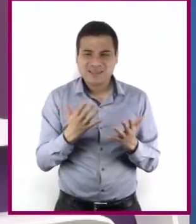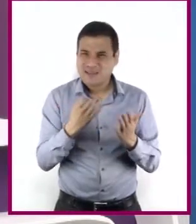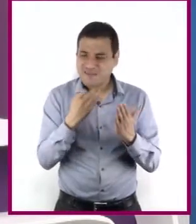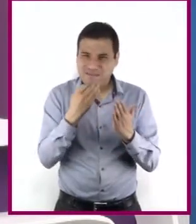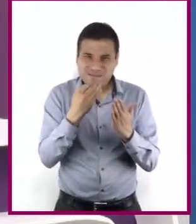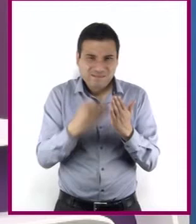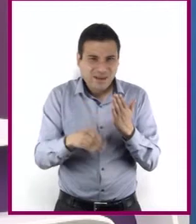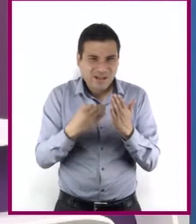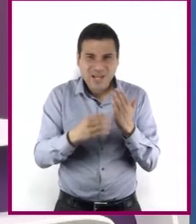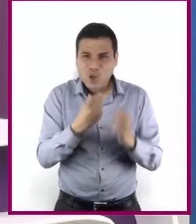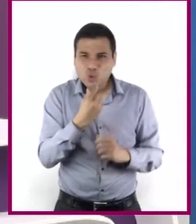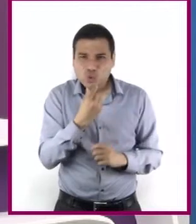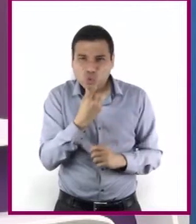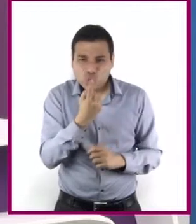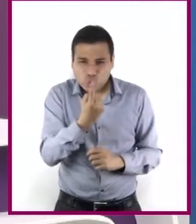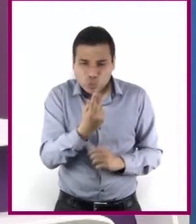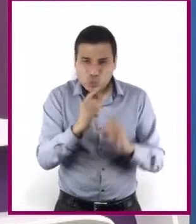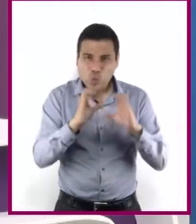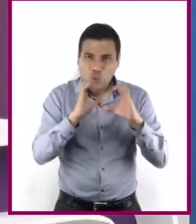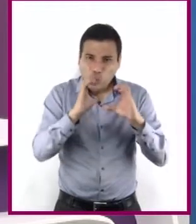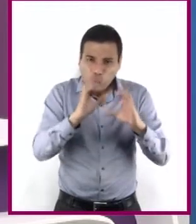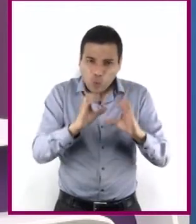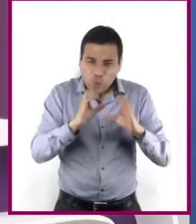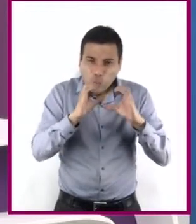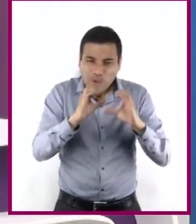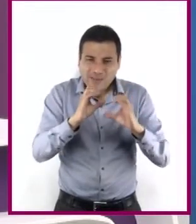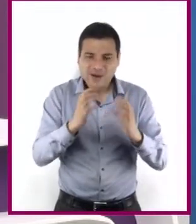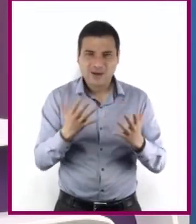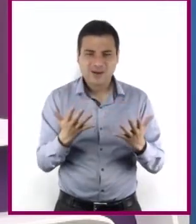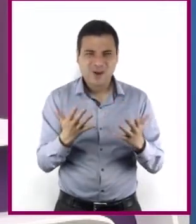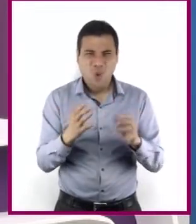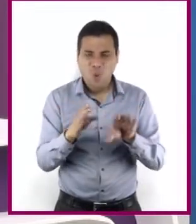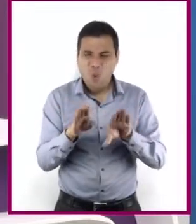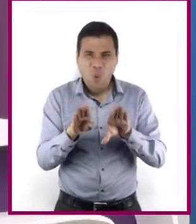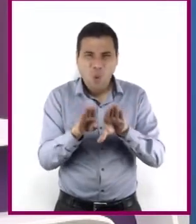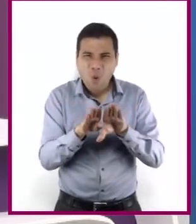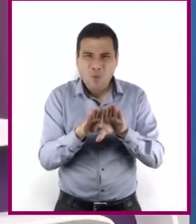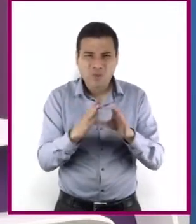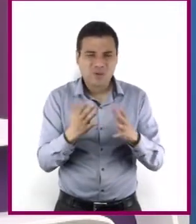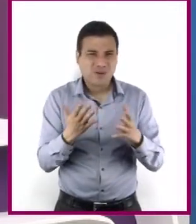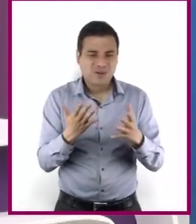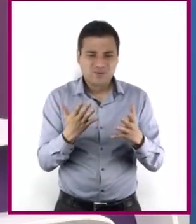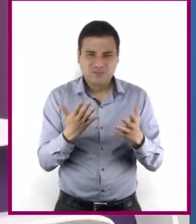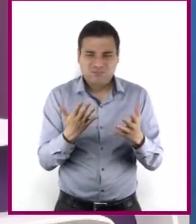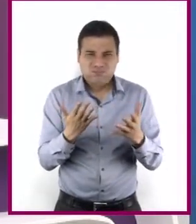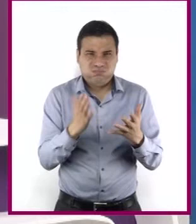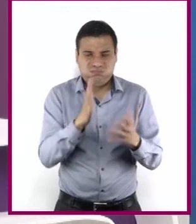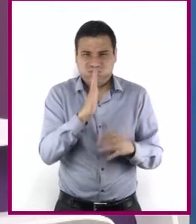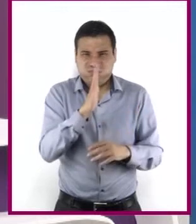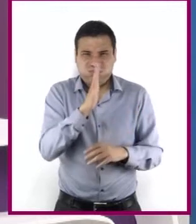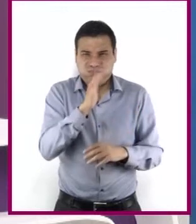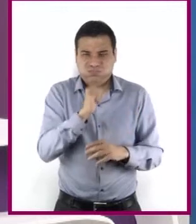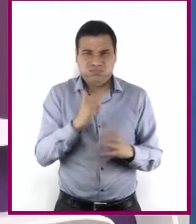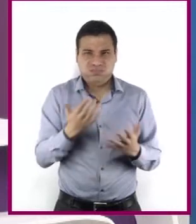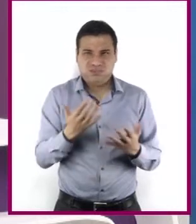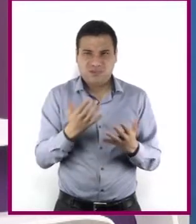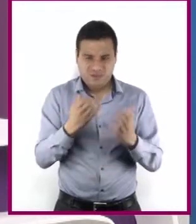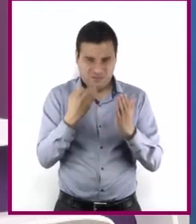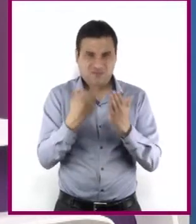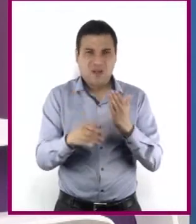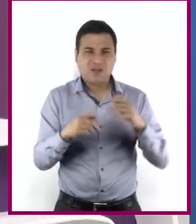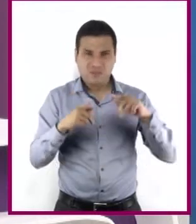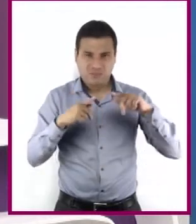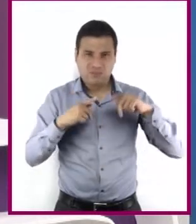precauciones para asegurarse de que, como mínimo, estarías a salvo y dispondrás de alguna persona